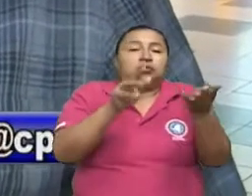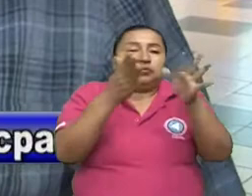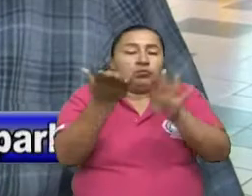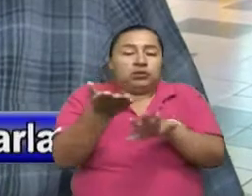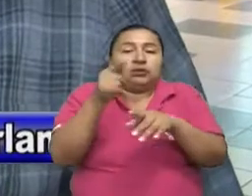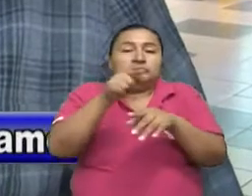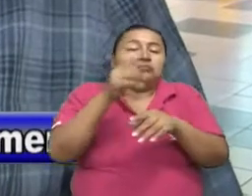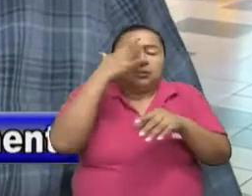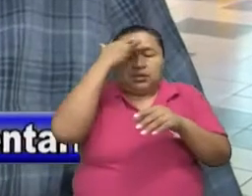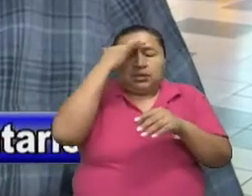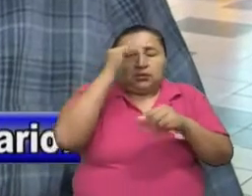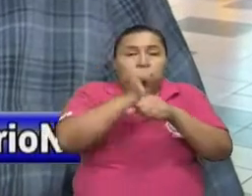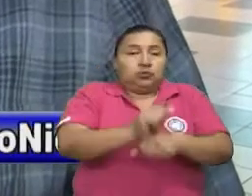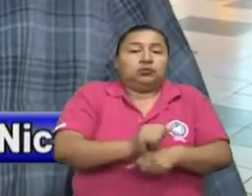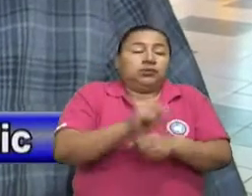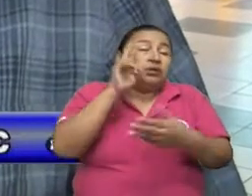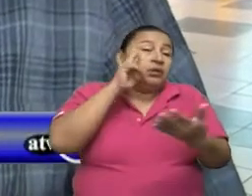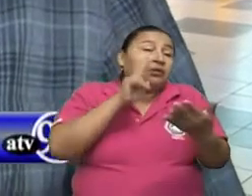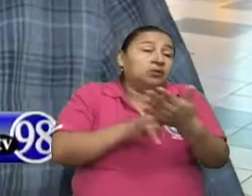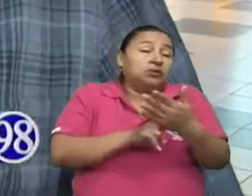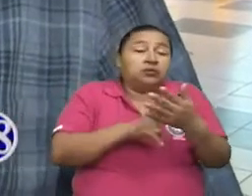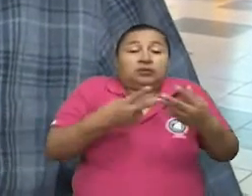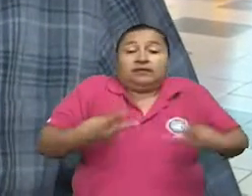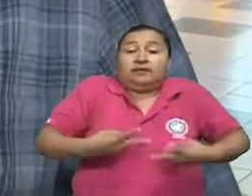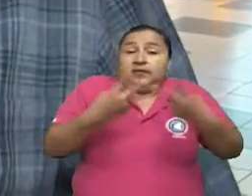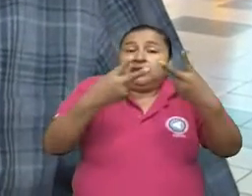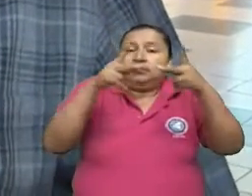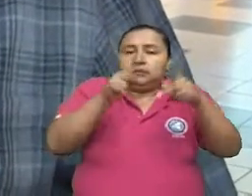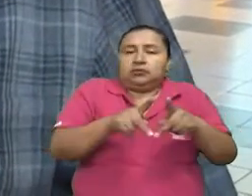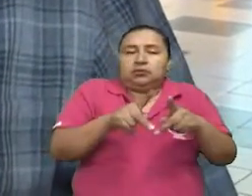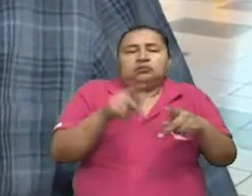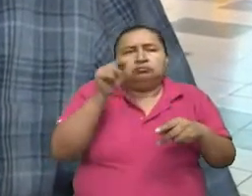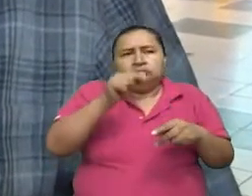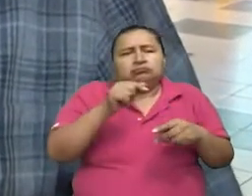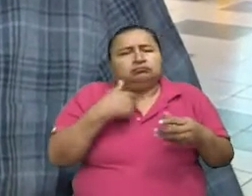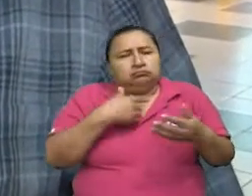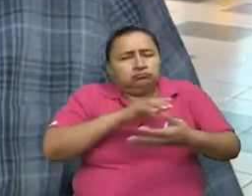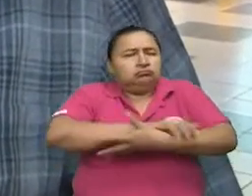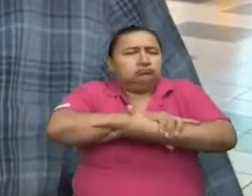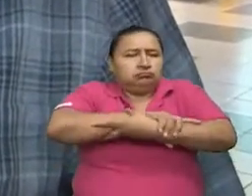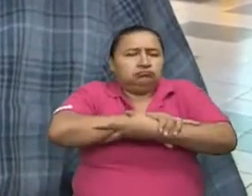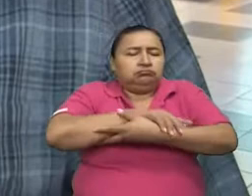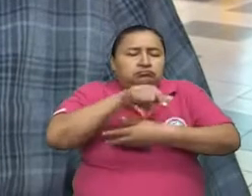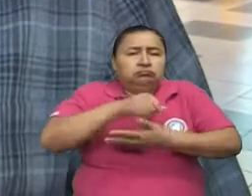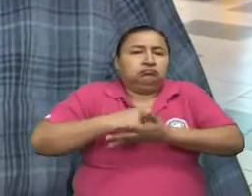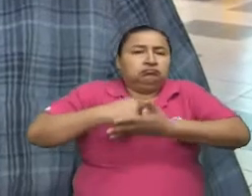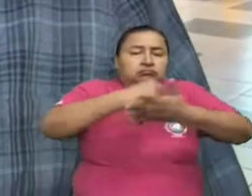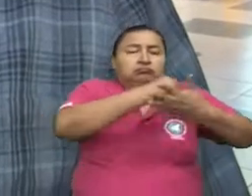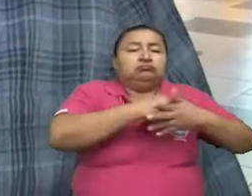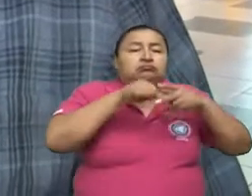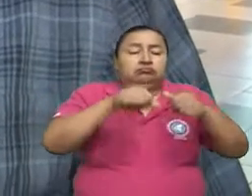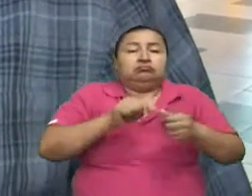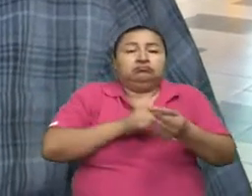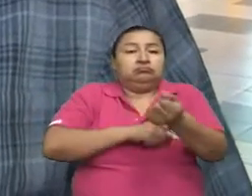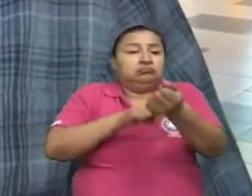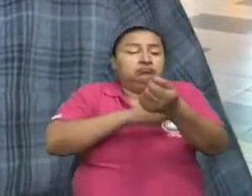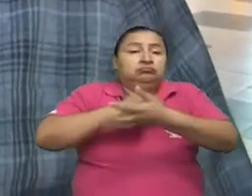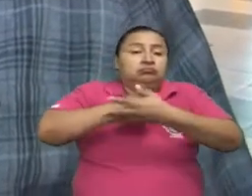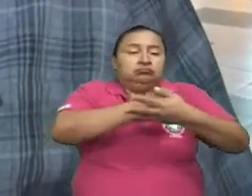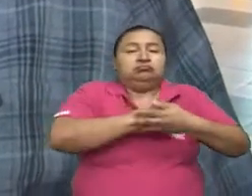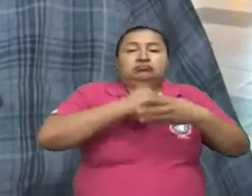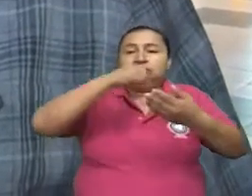el altar a los muertos, recordándolos en vida. Es una estrecha colaboración y hermanamiento con